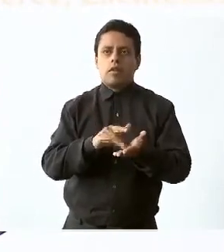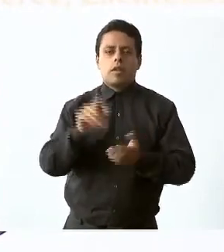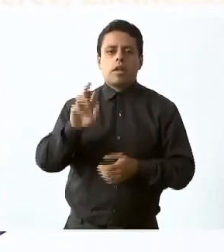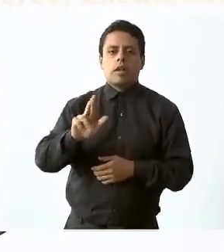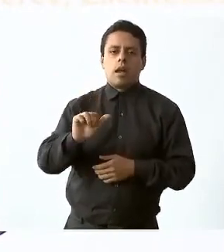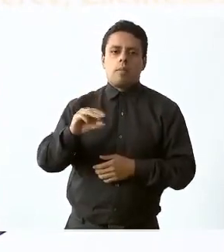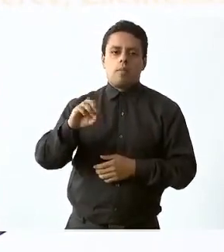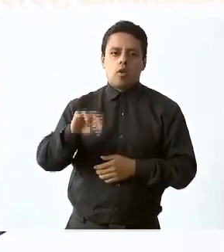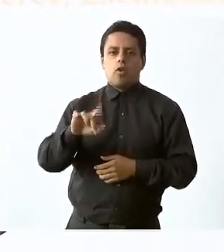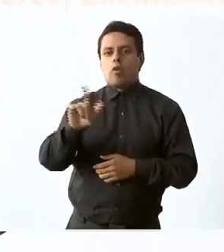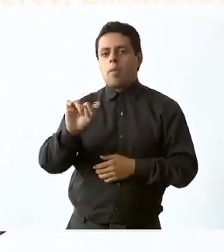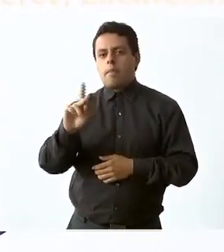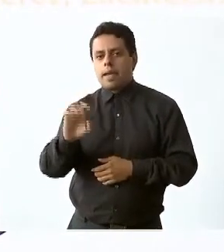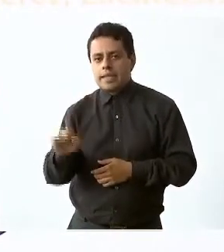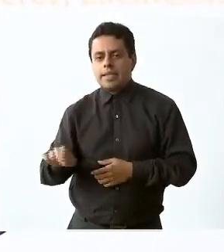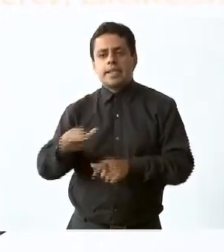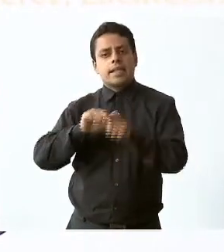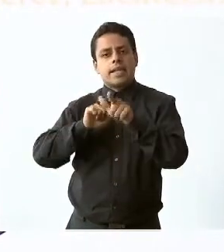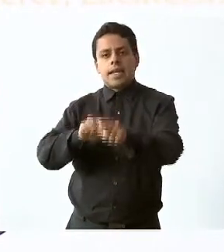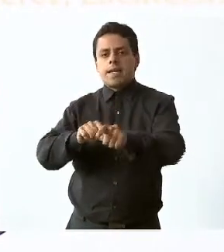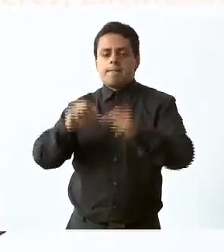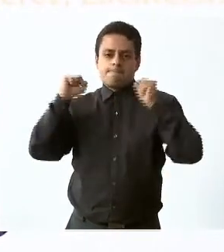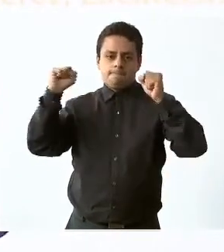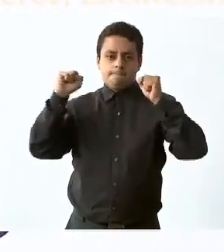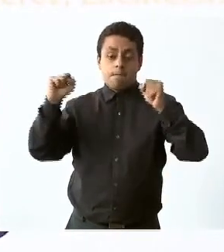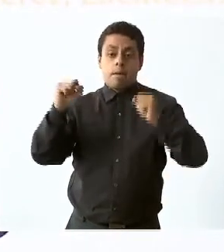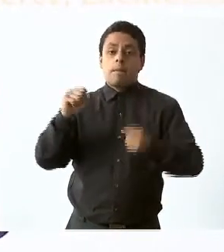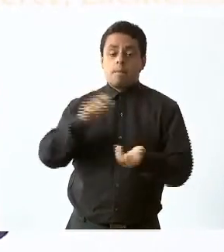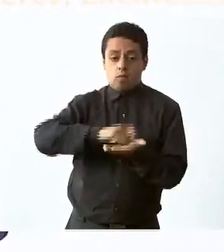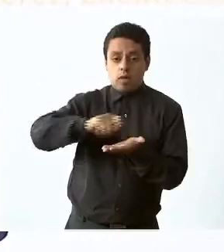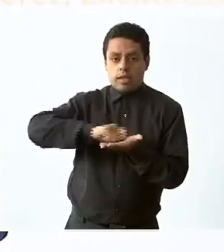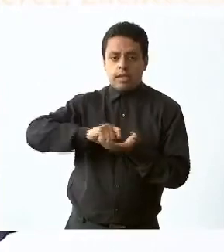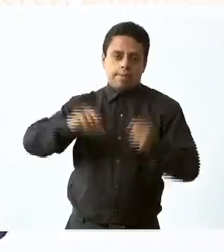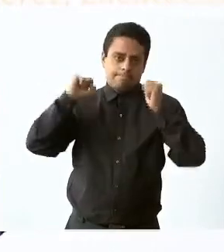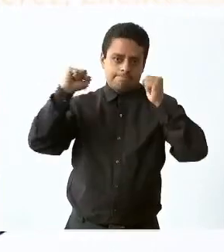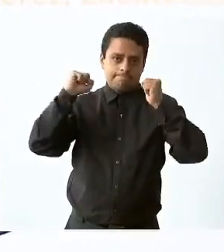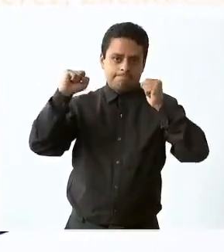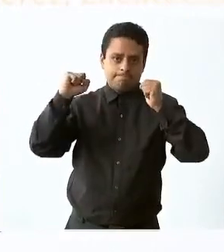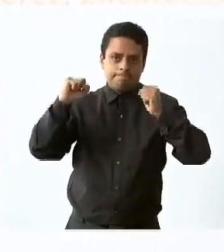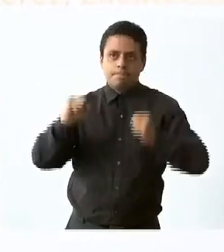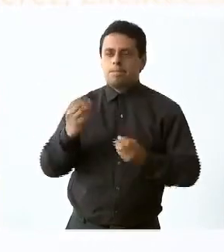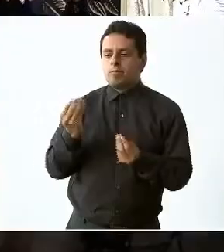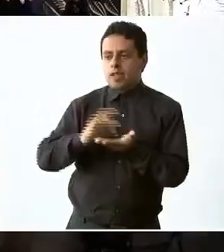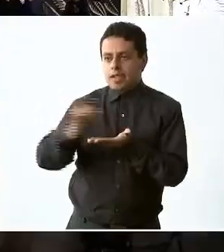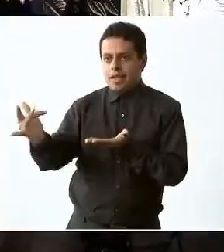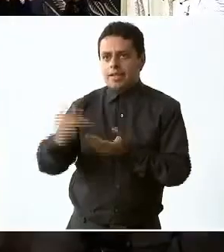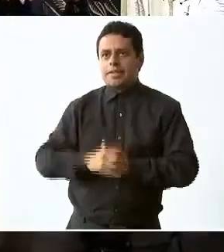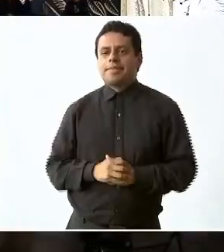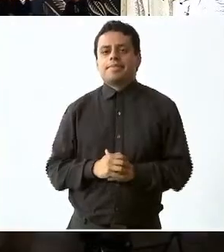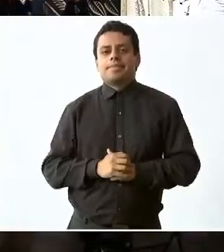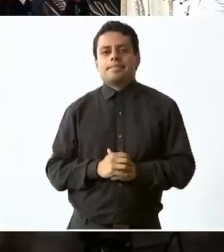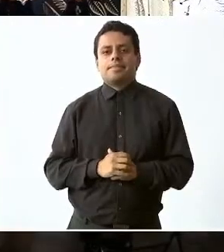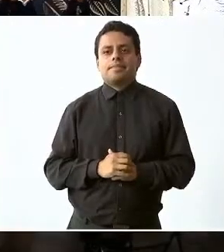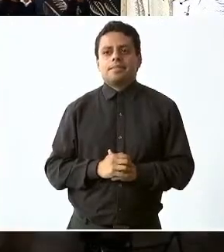López Velarde, que viva la poesía. Gracias por su apoyo, presidente López Obrador. Muchas gracias.